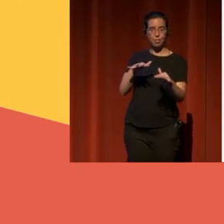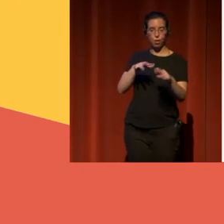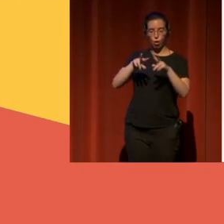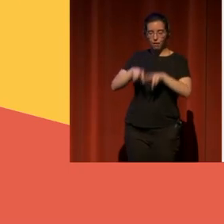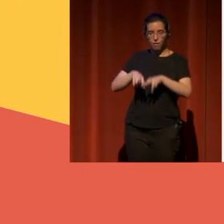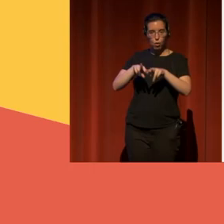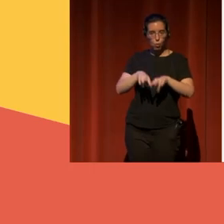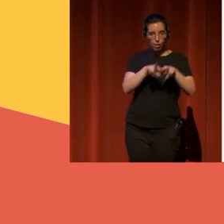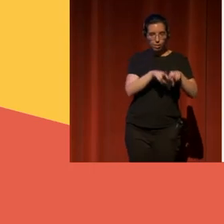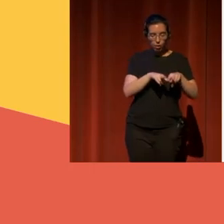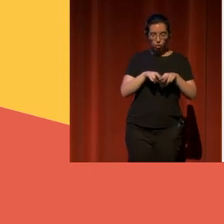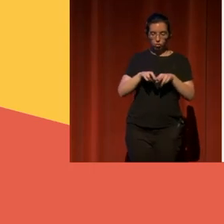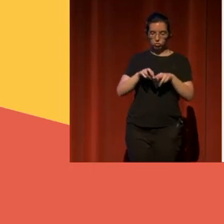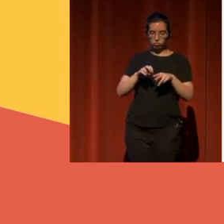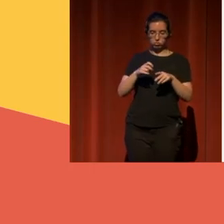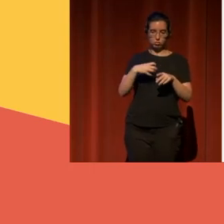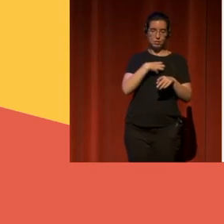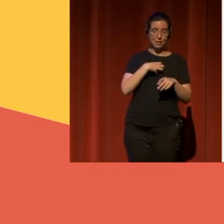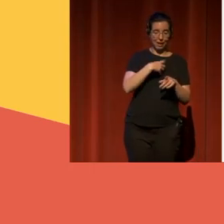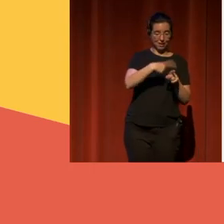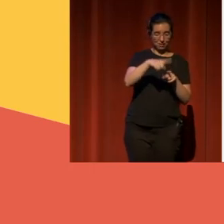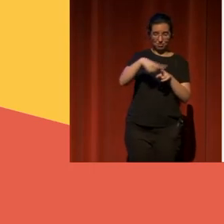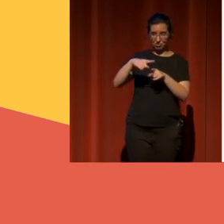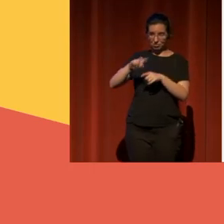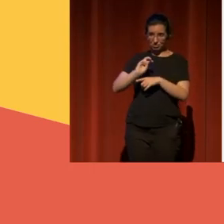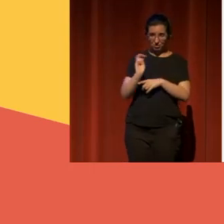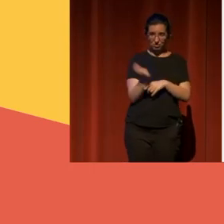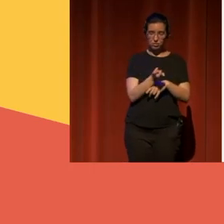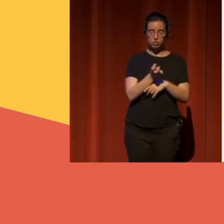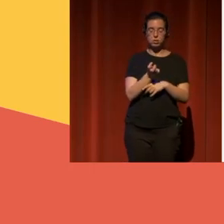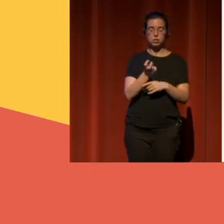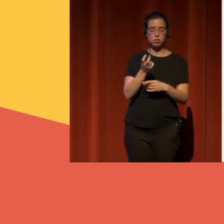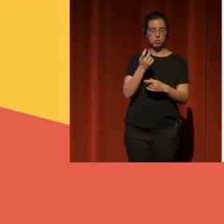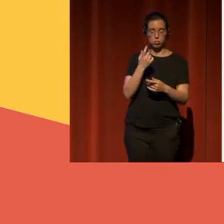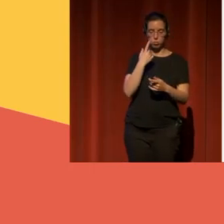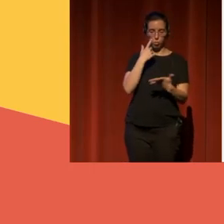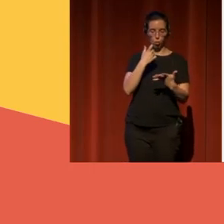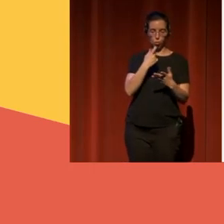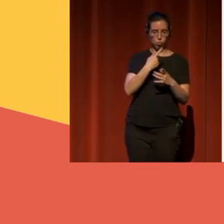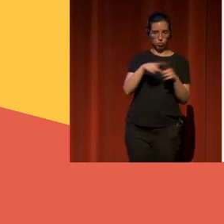las divergencias entre las tareas que componen cada paso llegan a ser muy significativas.